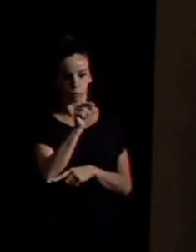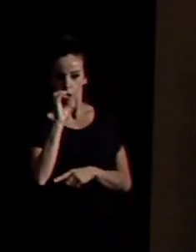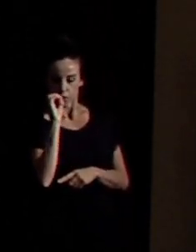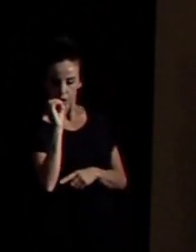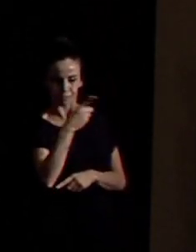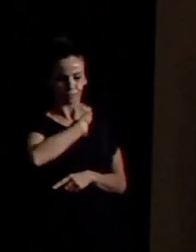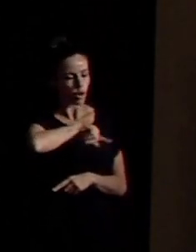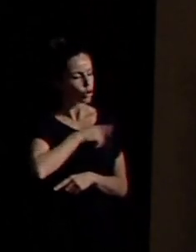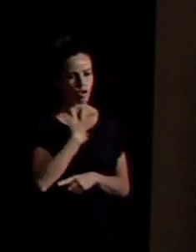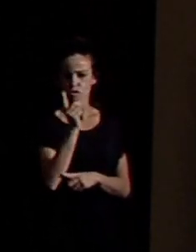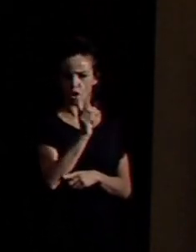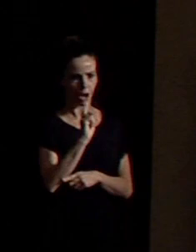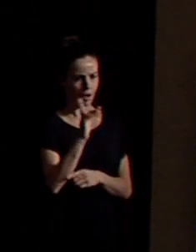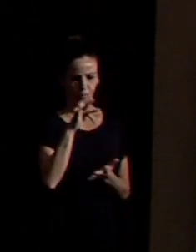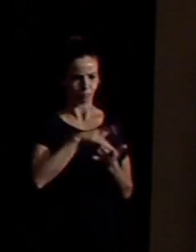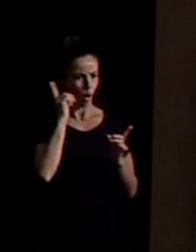menos, criminalizar